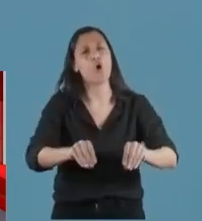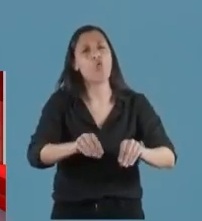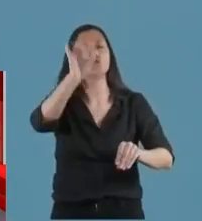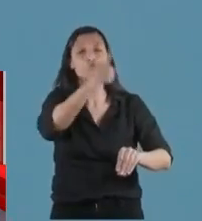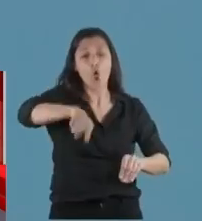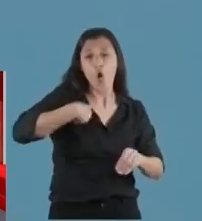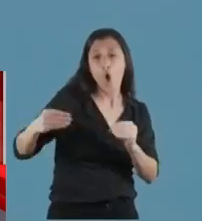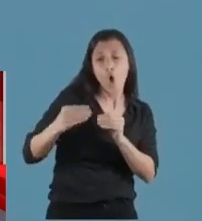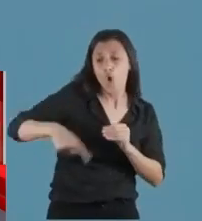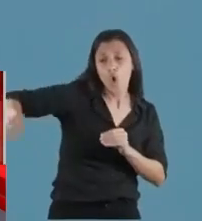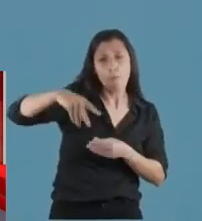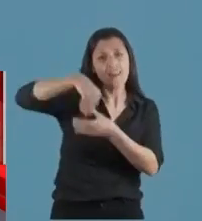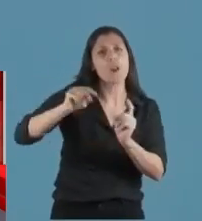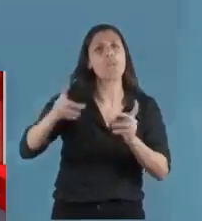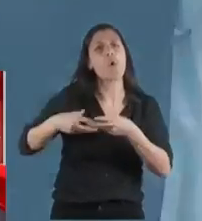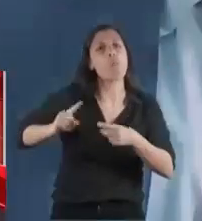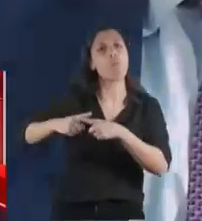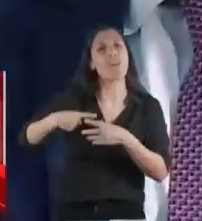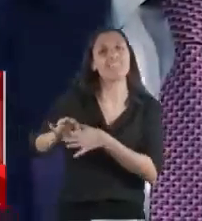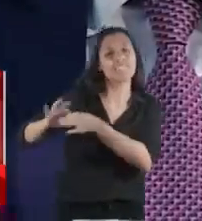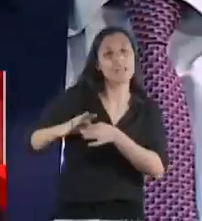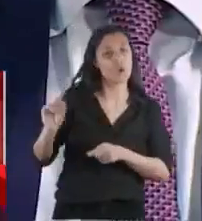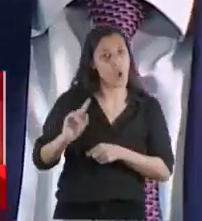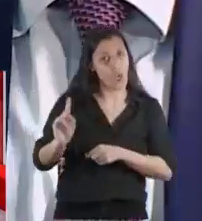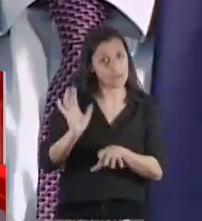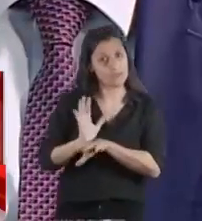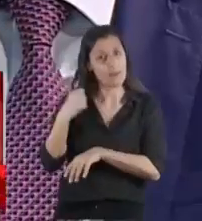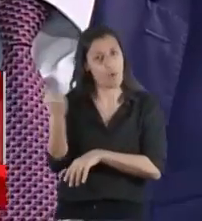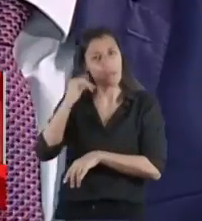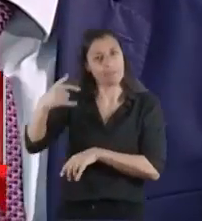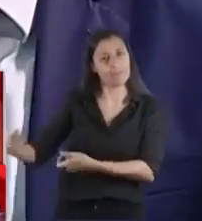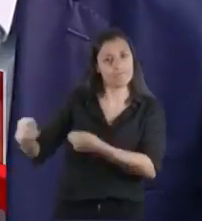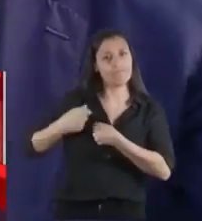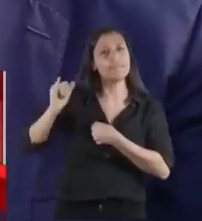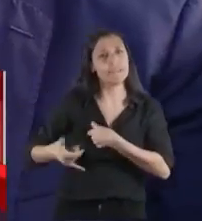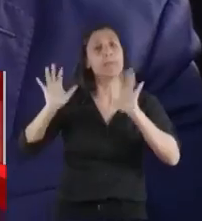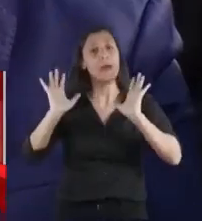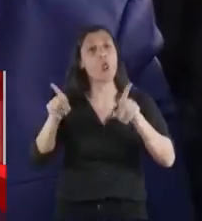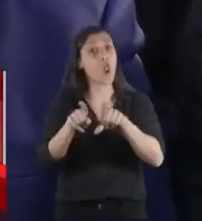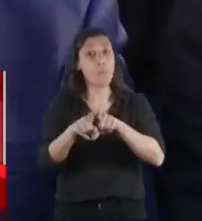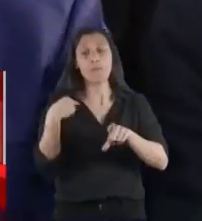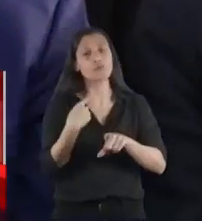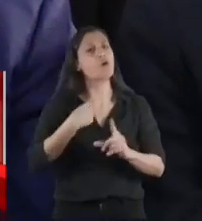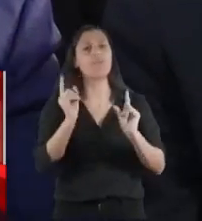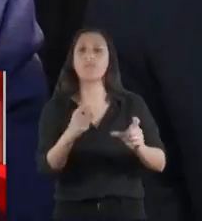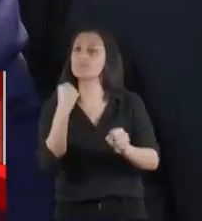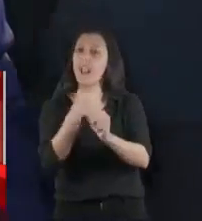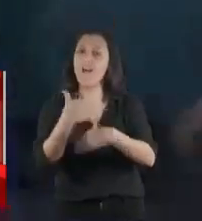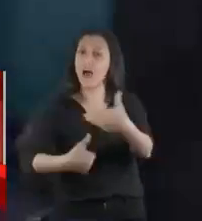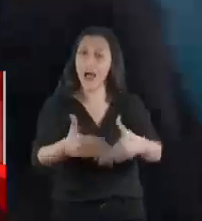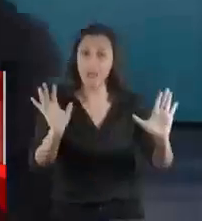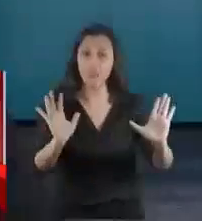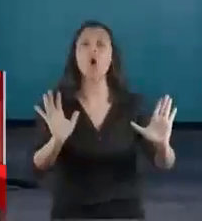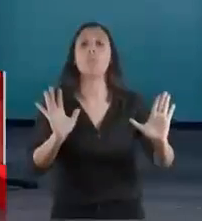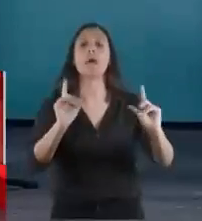mis compañeros del Frente de Todos, cuya unidad para mí es primordial, y por eso voy a seguir trabajando,